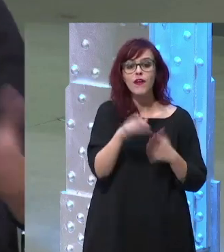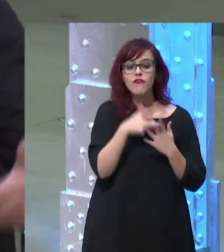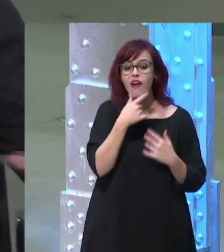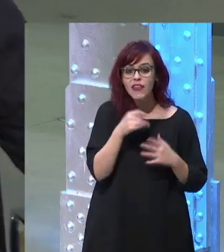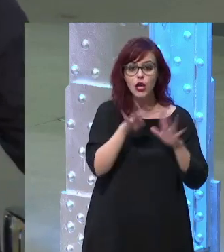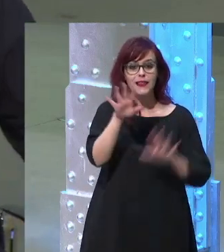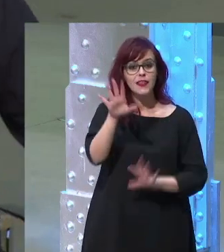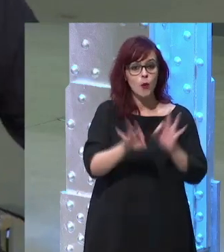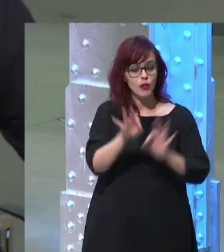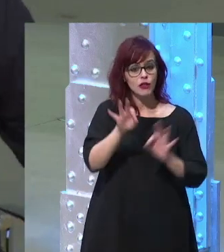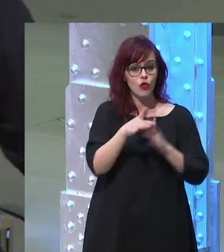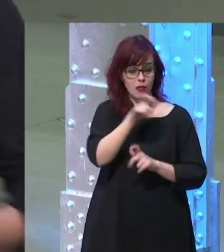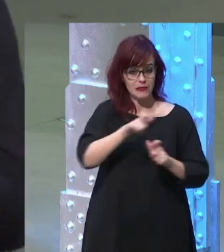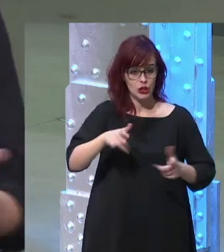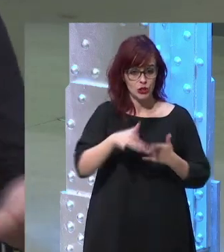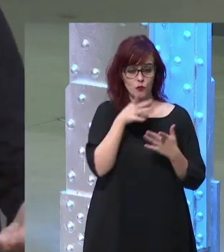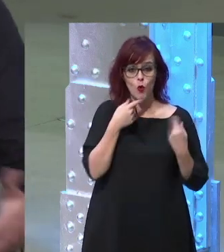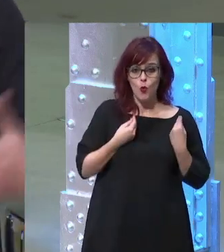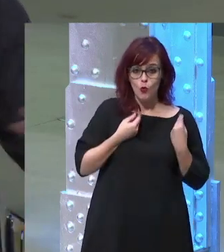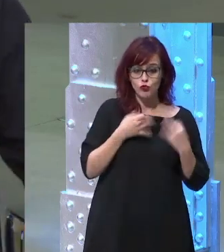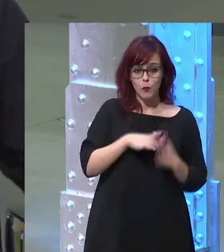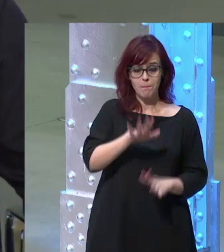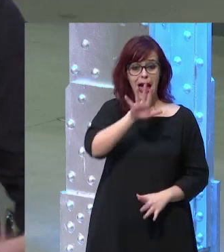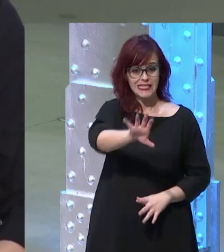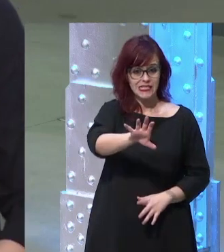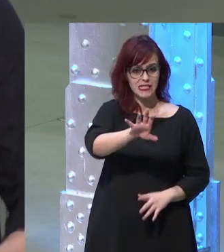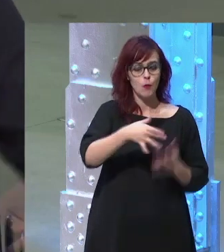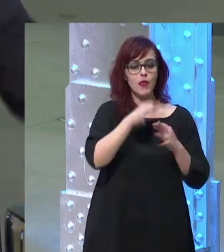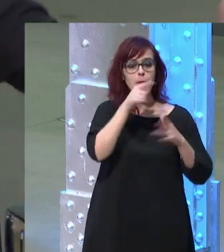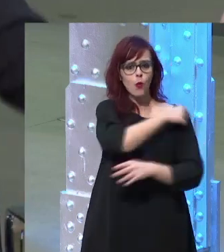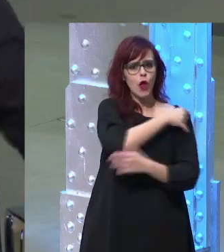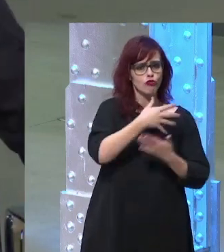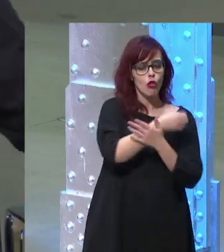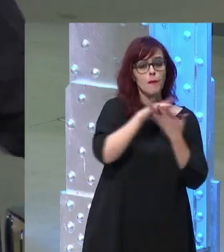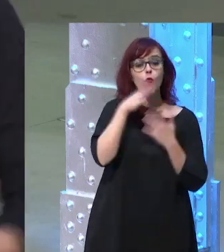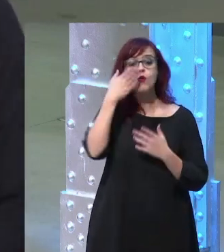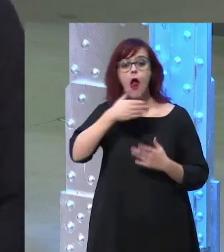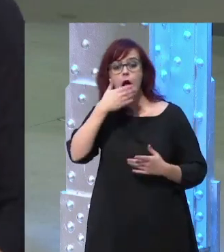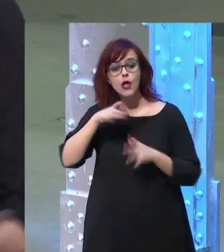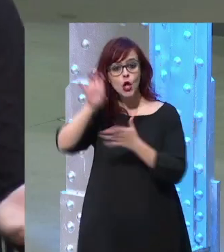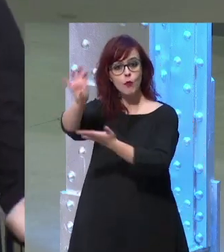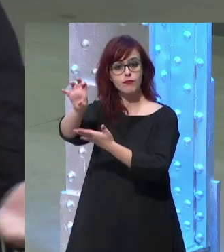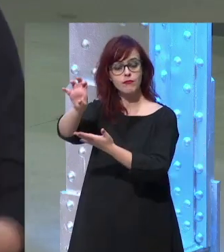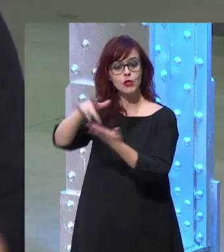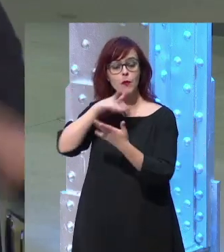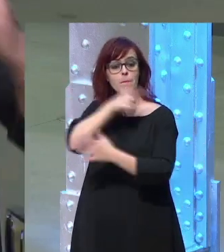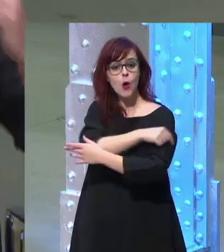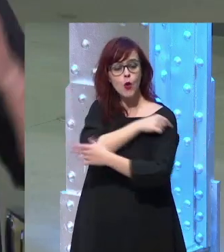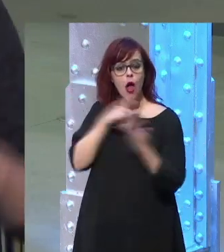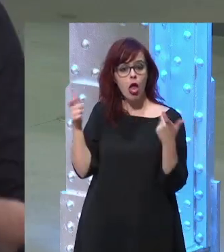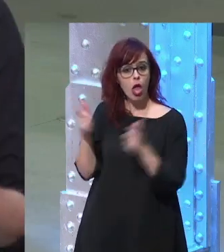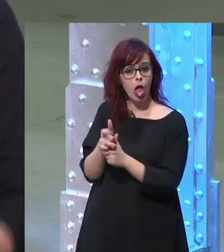el 95% de los habitantes de este país estemos vacunados, pero haya un cole donde el grado de